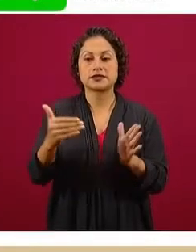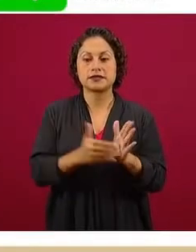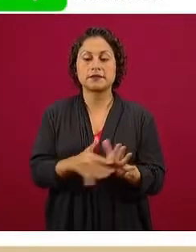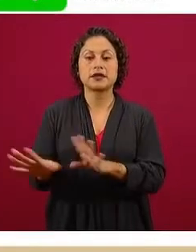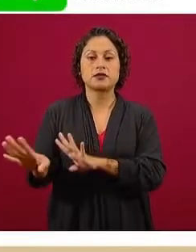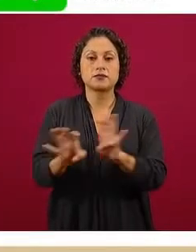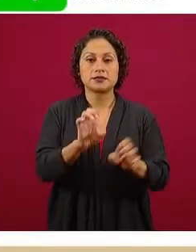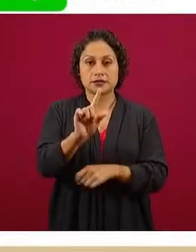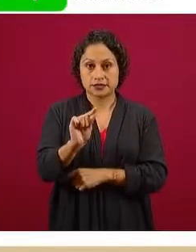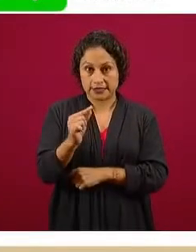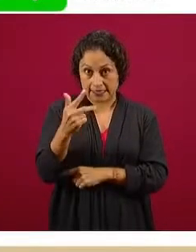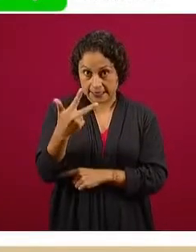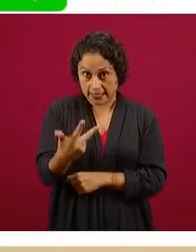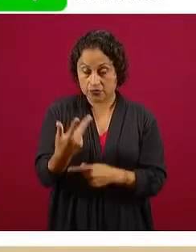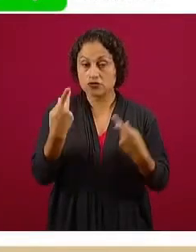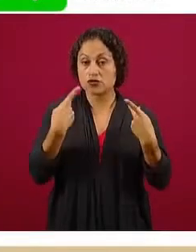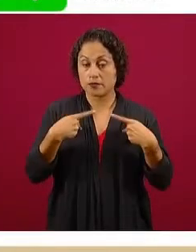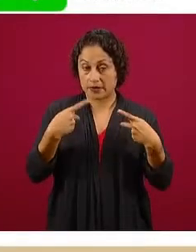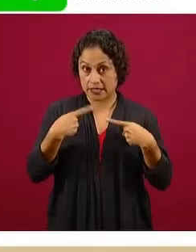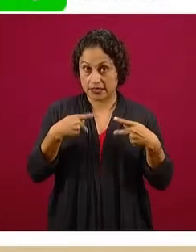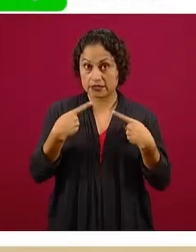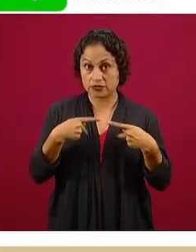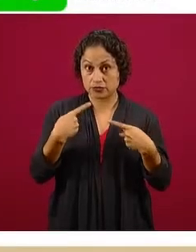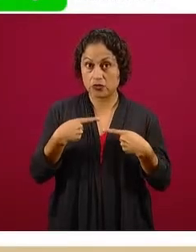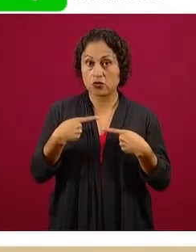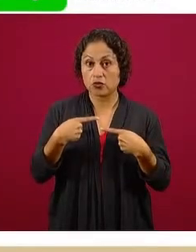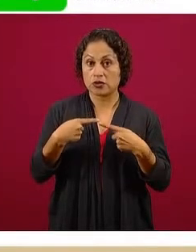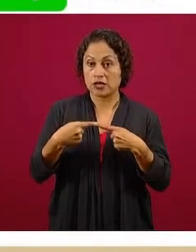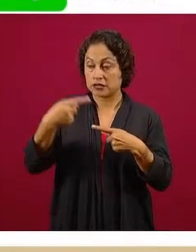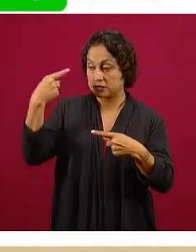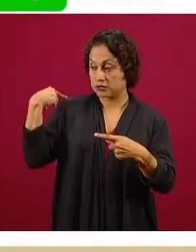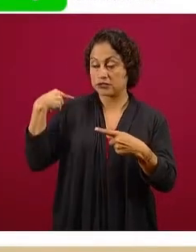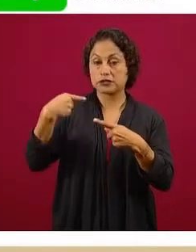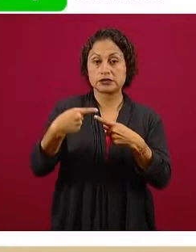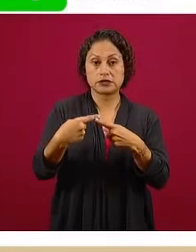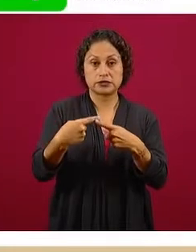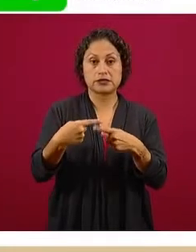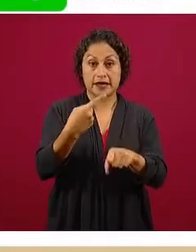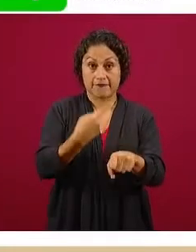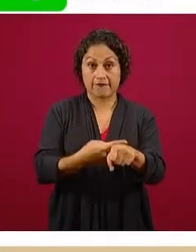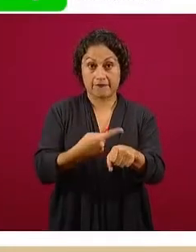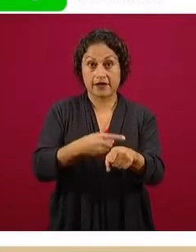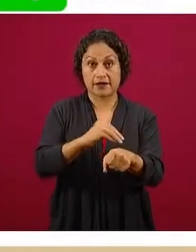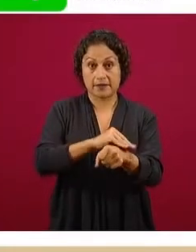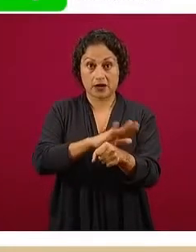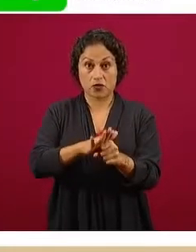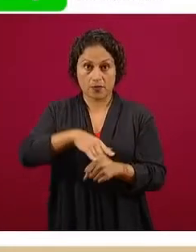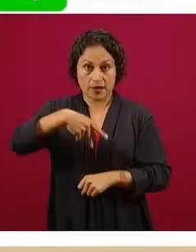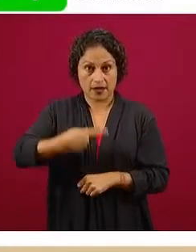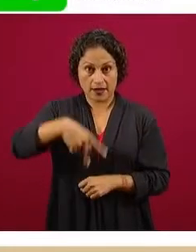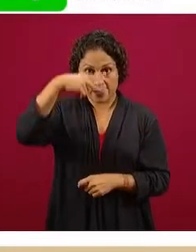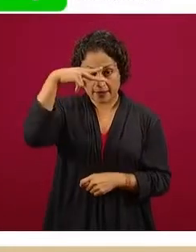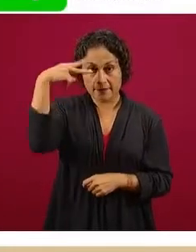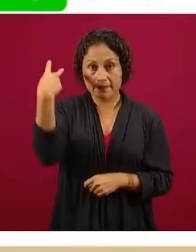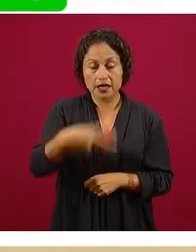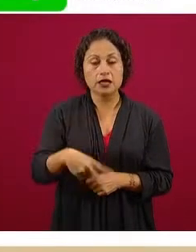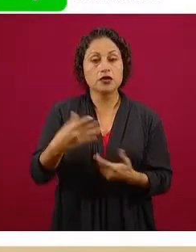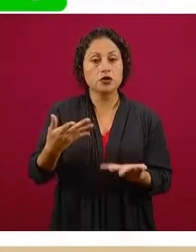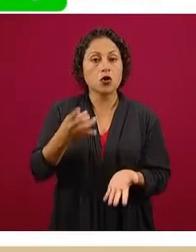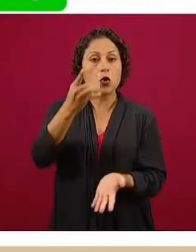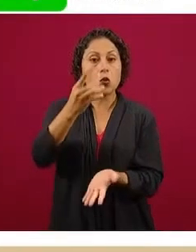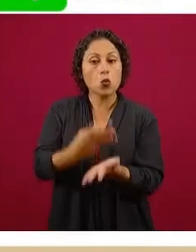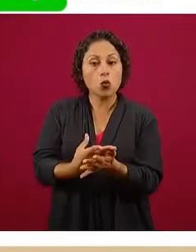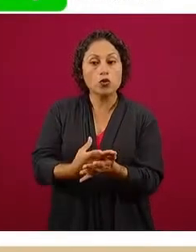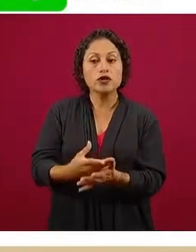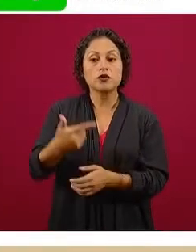557.978 los casos que se estiman hasta el momento han ocurrido de COVID-19 en México, solamente el